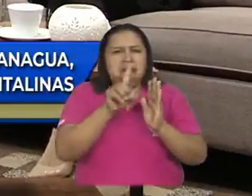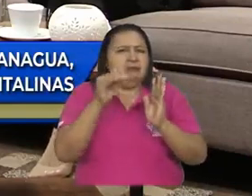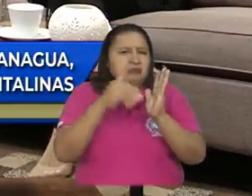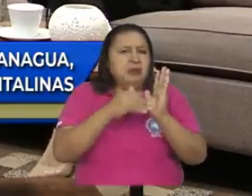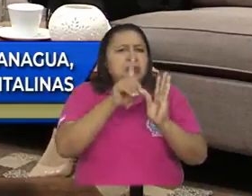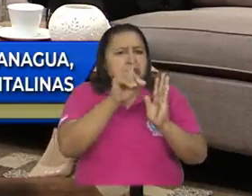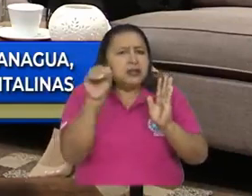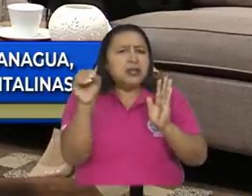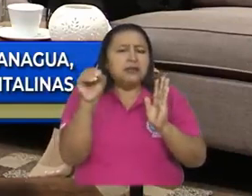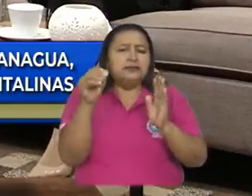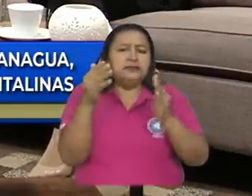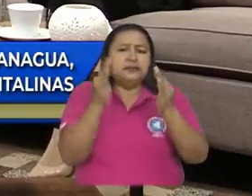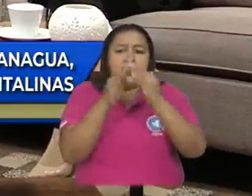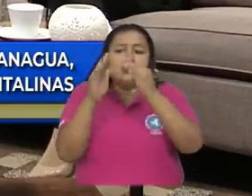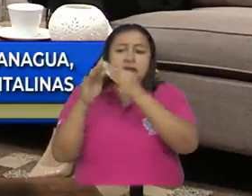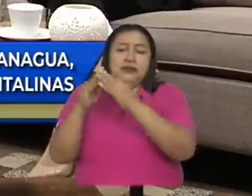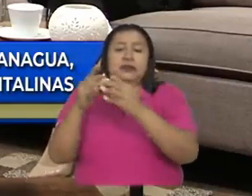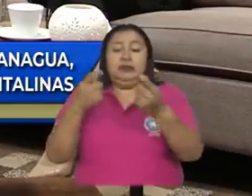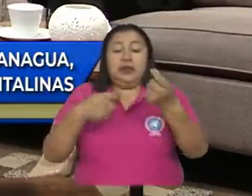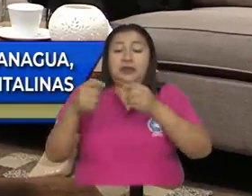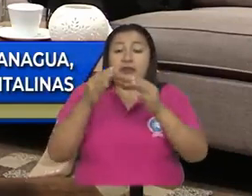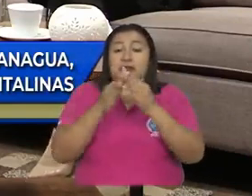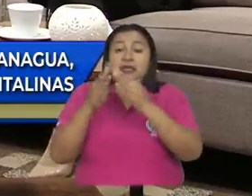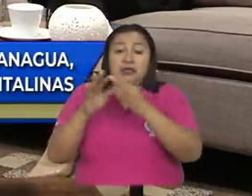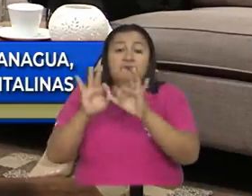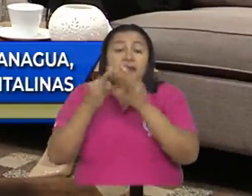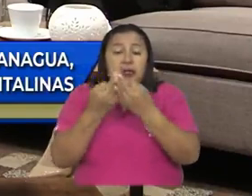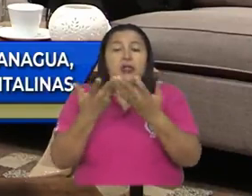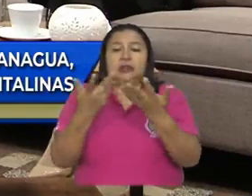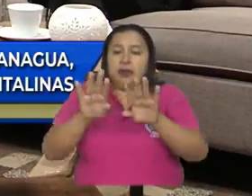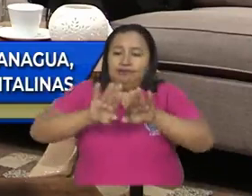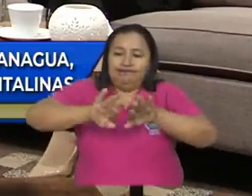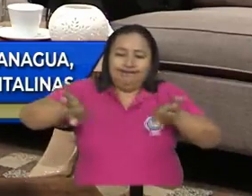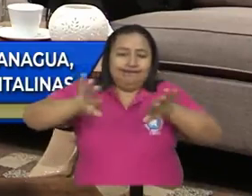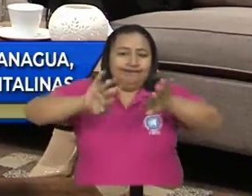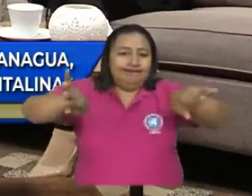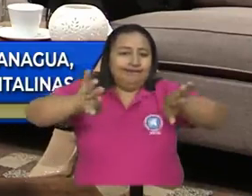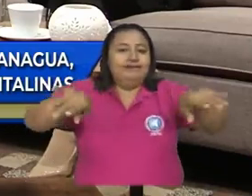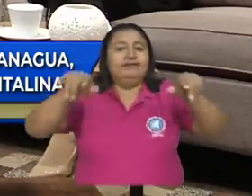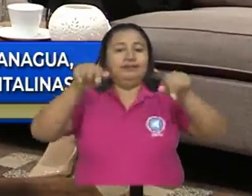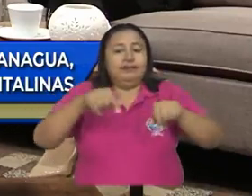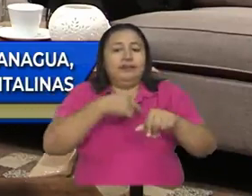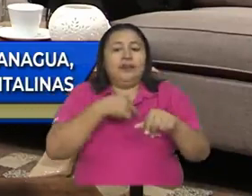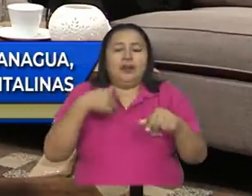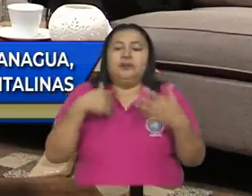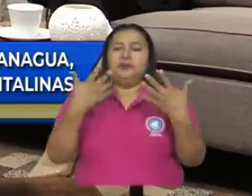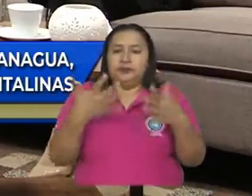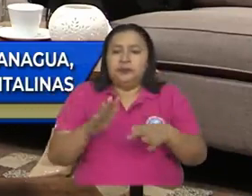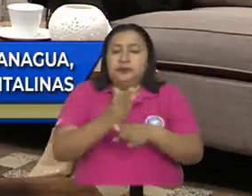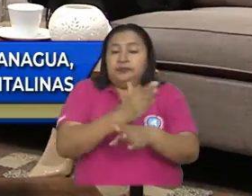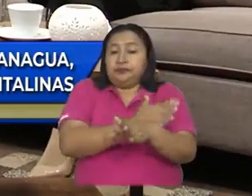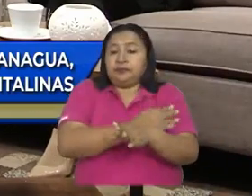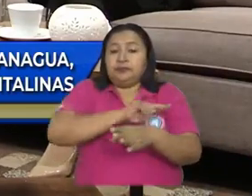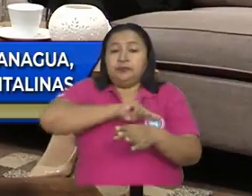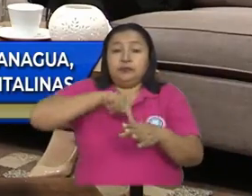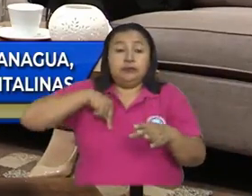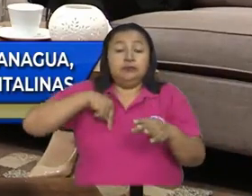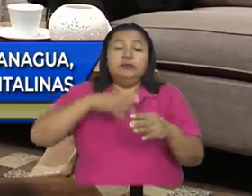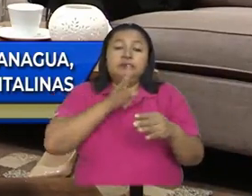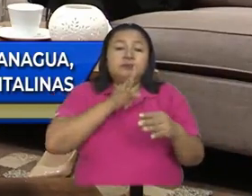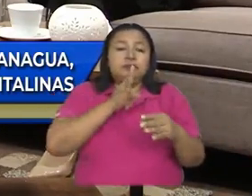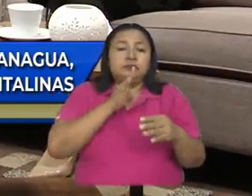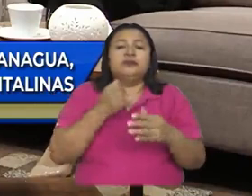1.100 entre negocios y familias, que nosotros venimos ya avanzando en